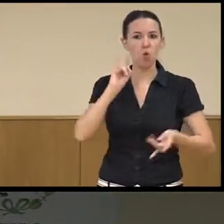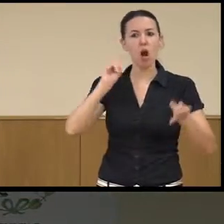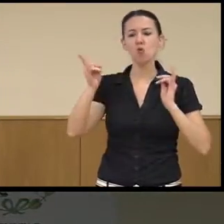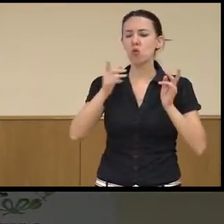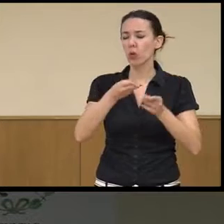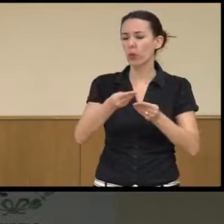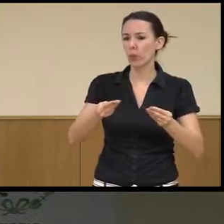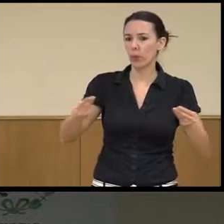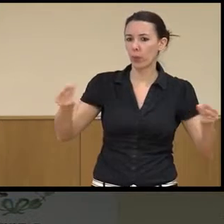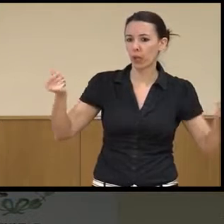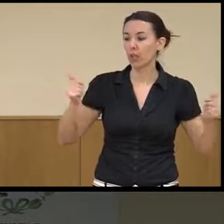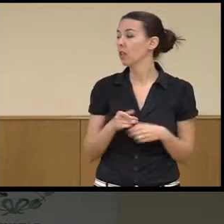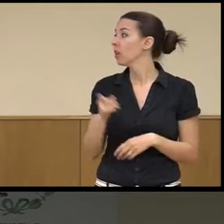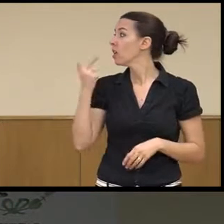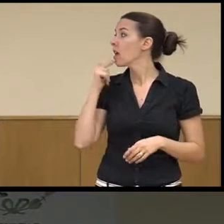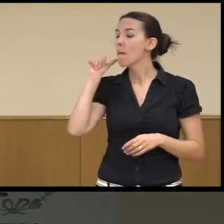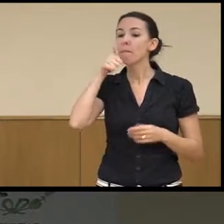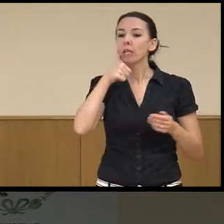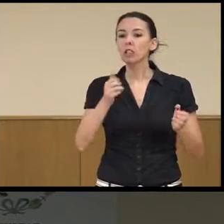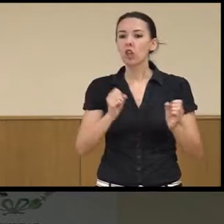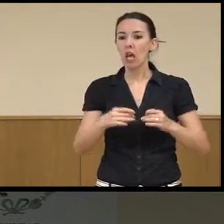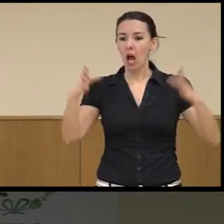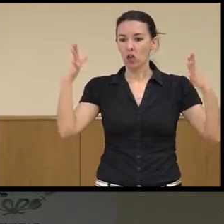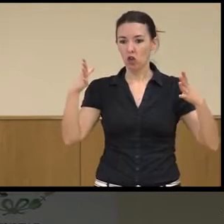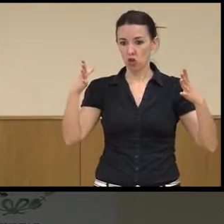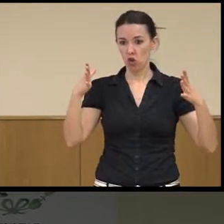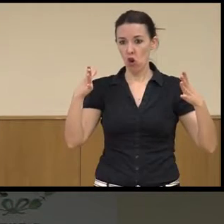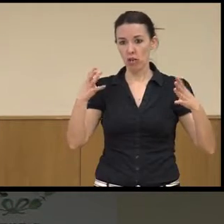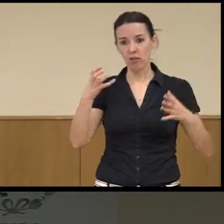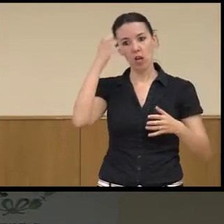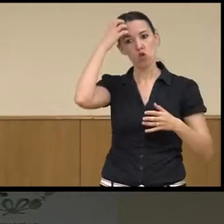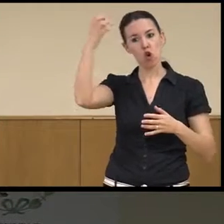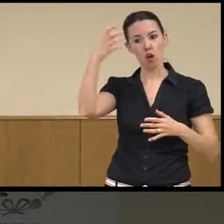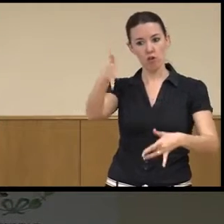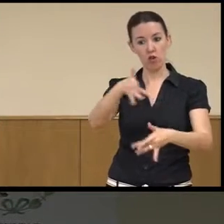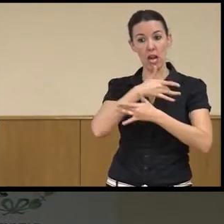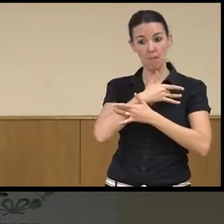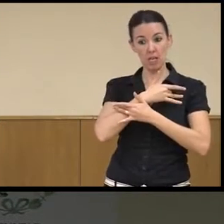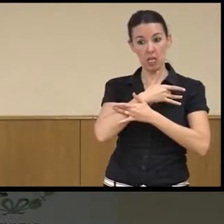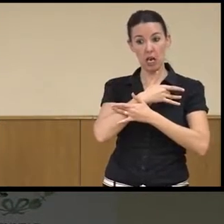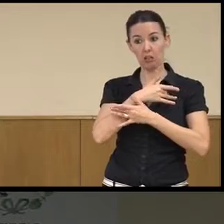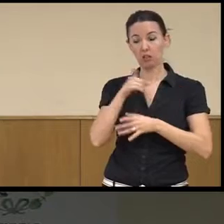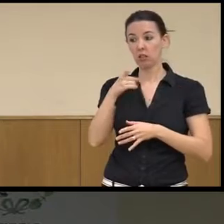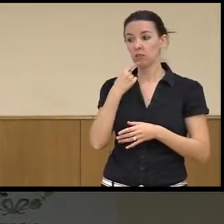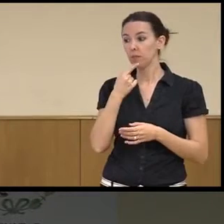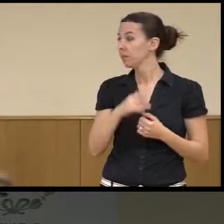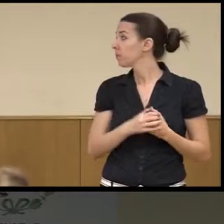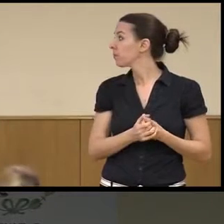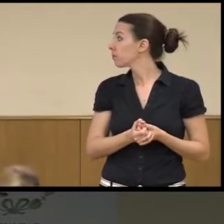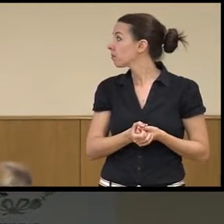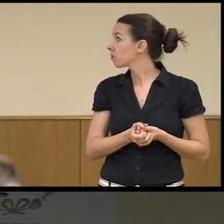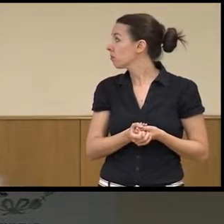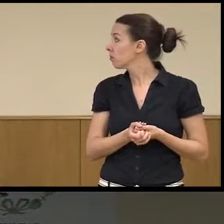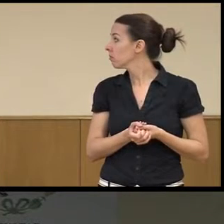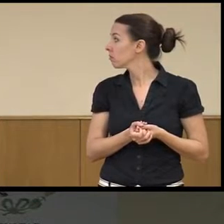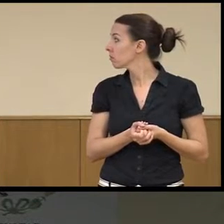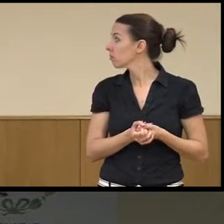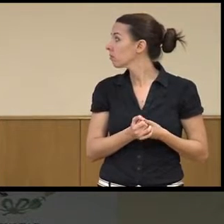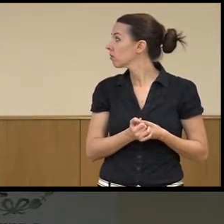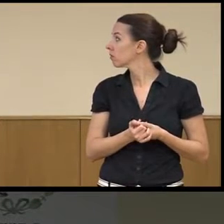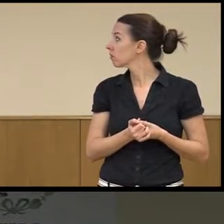ese misterio de gloria que representa conjuntamente la asunción y coronación de la Virgen, añade al laúd y